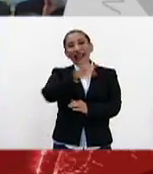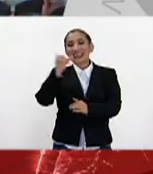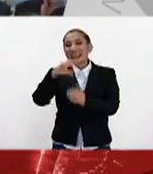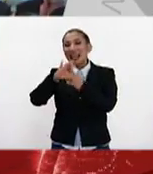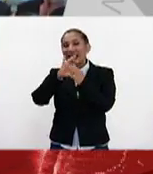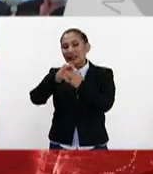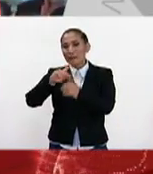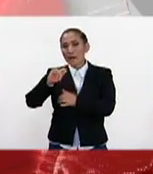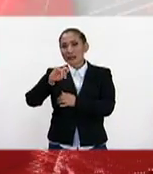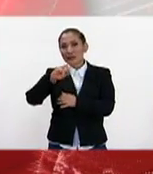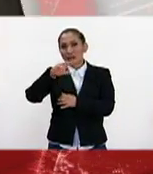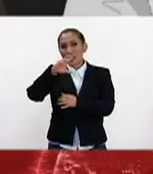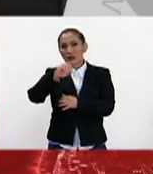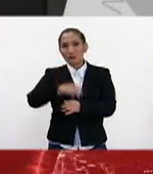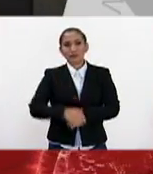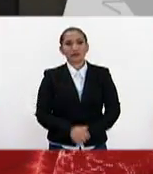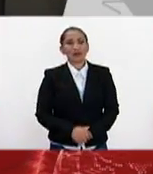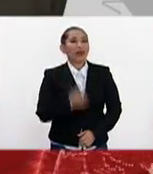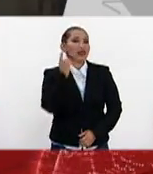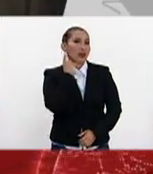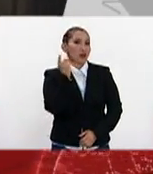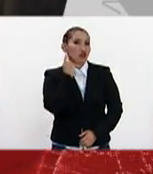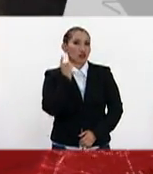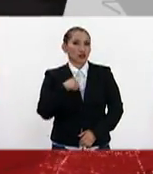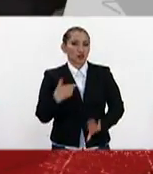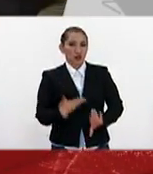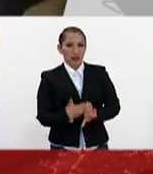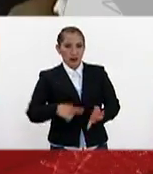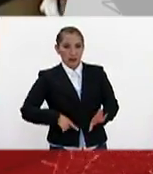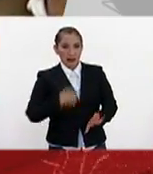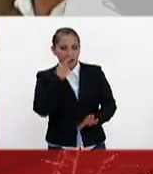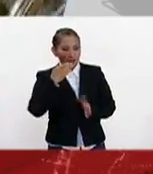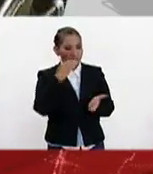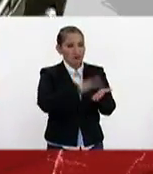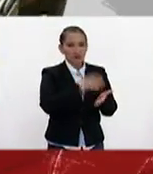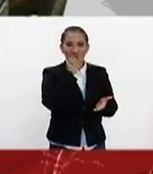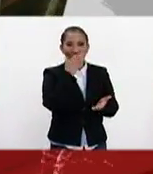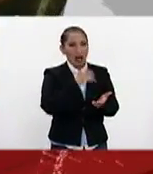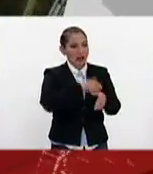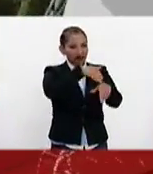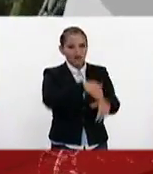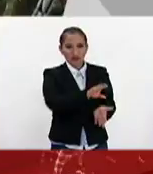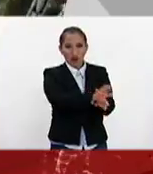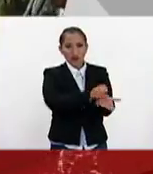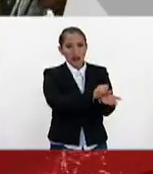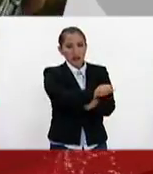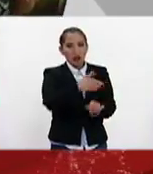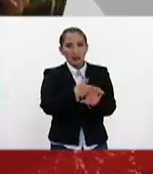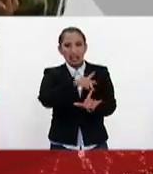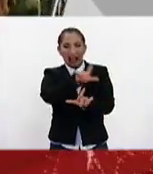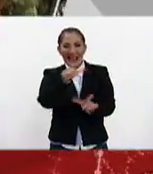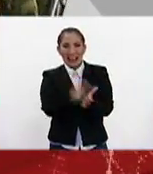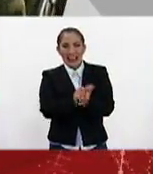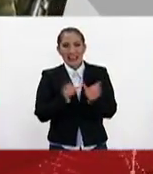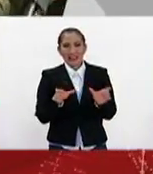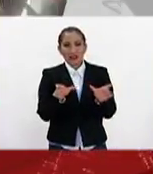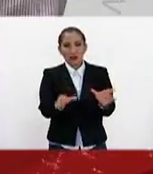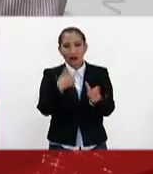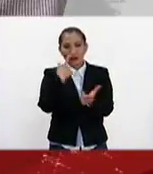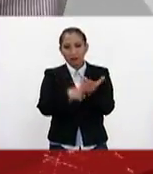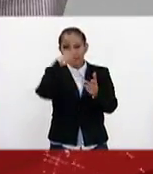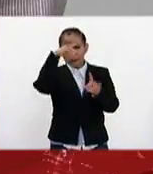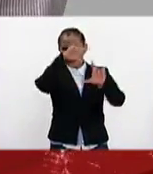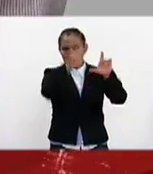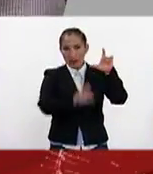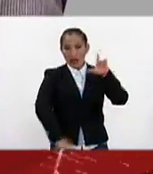Alianza del Pacífico. Diputados de oposición presentan un recurso de inconstitucionalidad contra la Ley de Seguridad Interior.